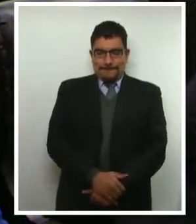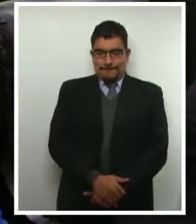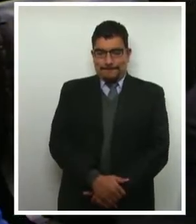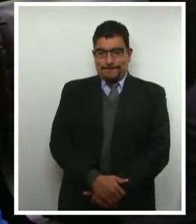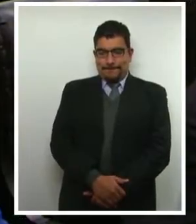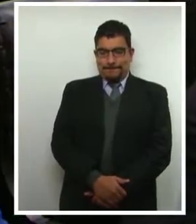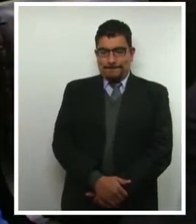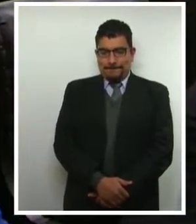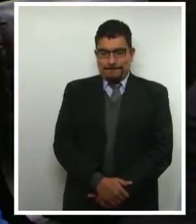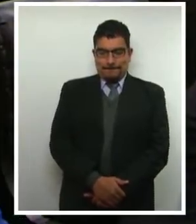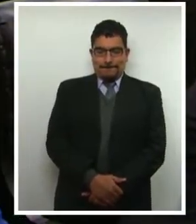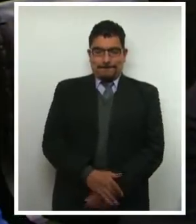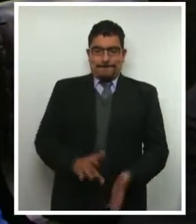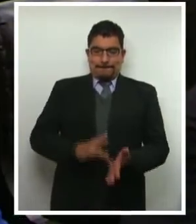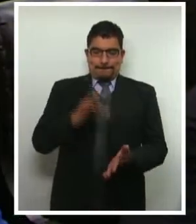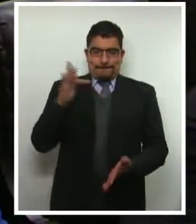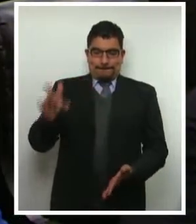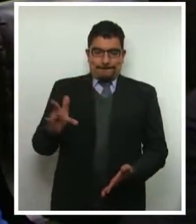Gracias.